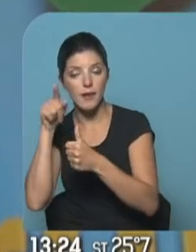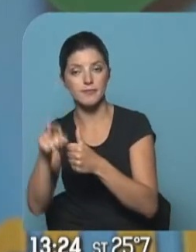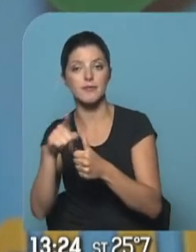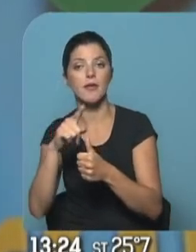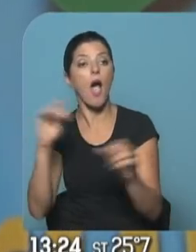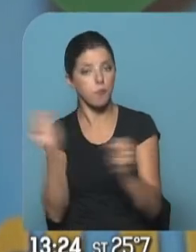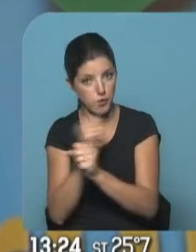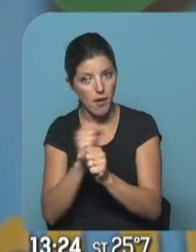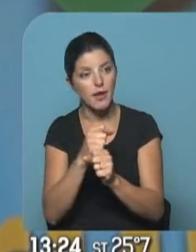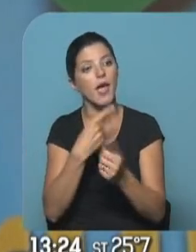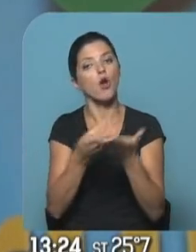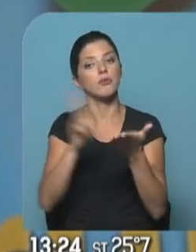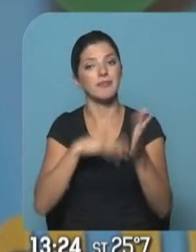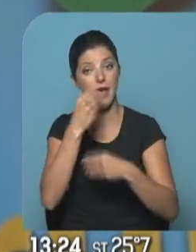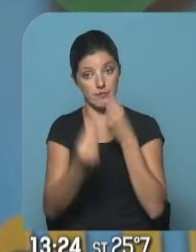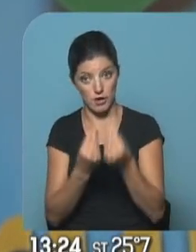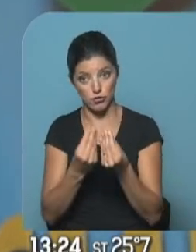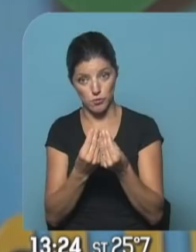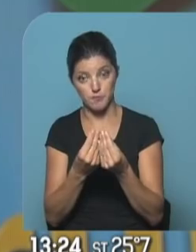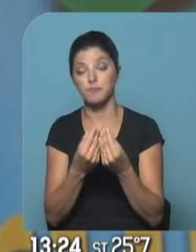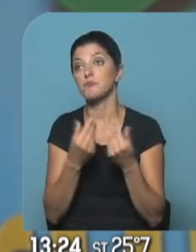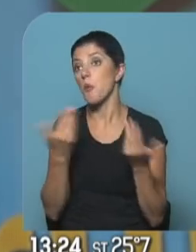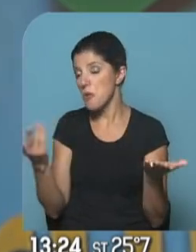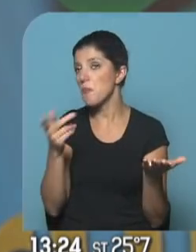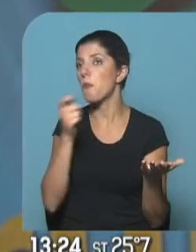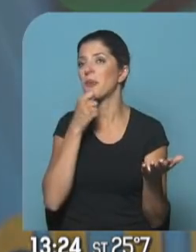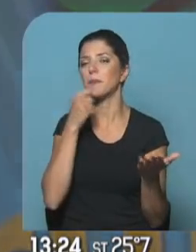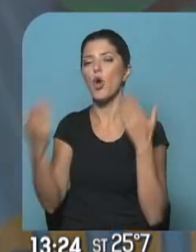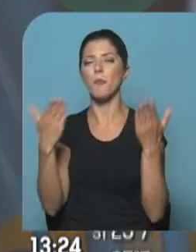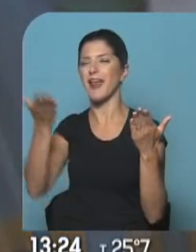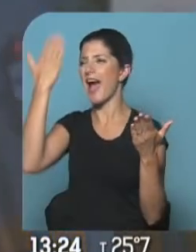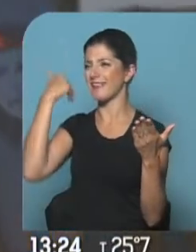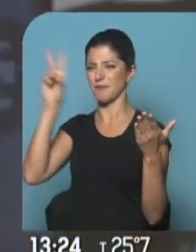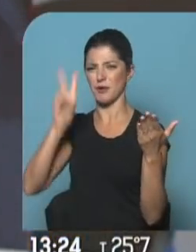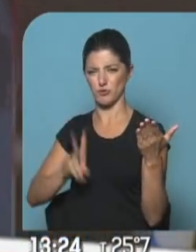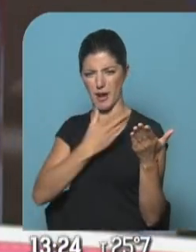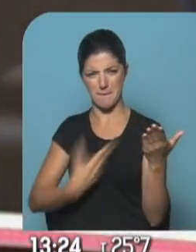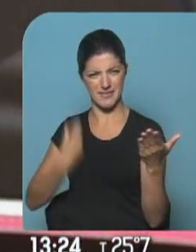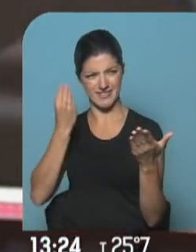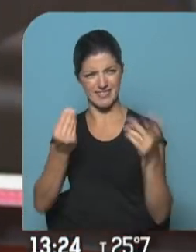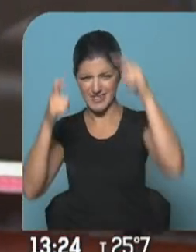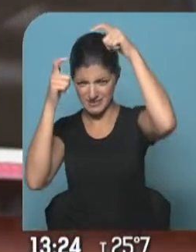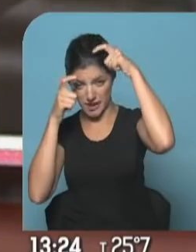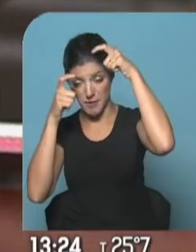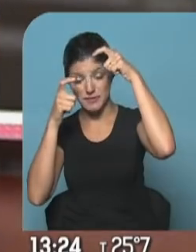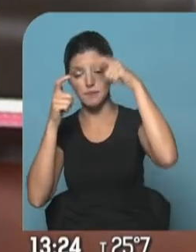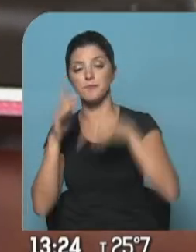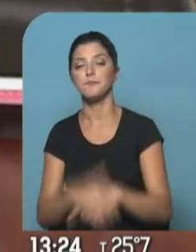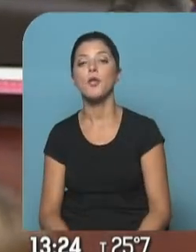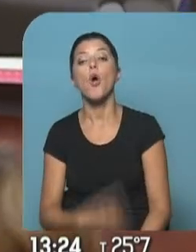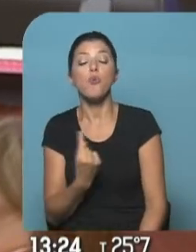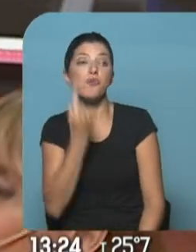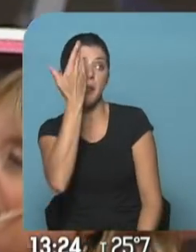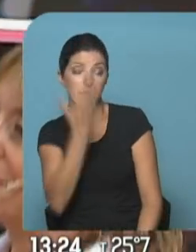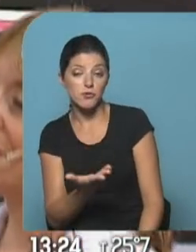más pertinente es la comparación con la Venezuela de Chávez. Uno tiene una opinión de los líderes políticos y uno va reescribiendo su opinión de los líderes políticos